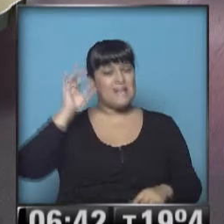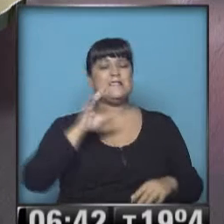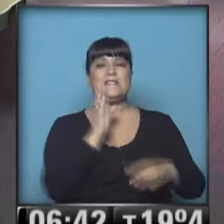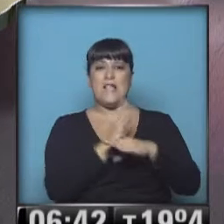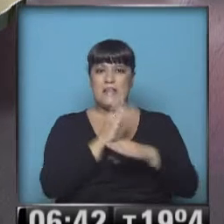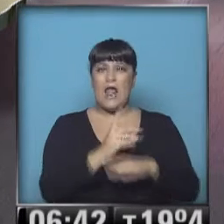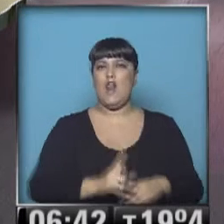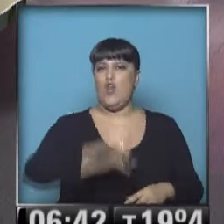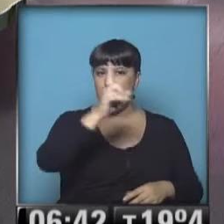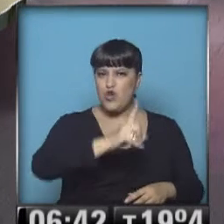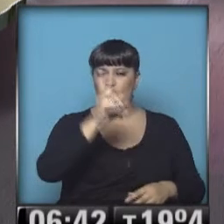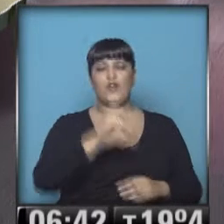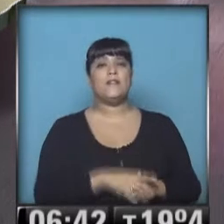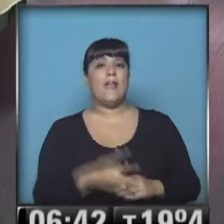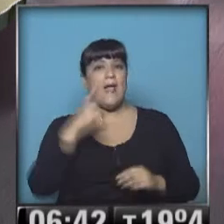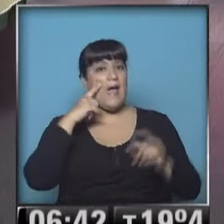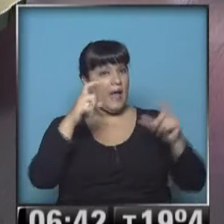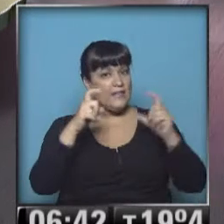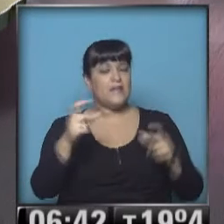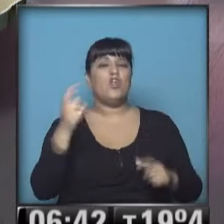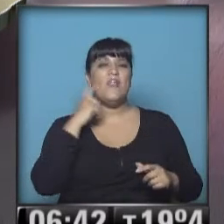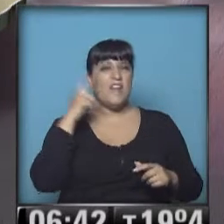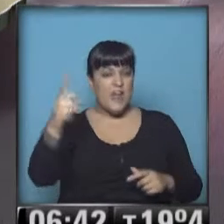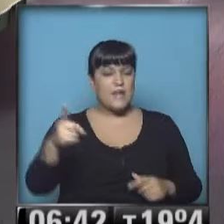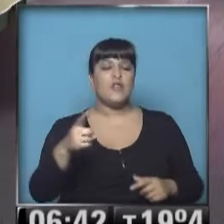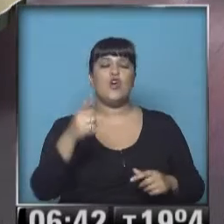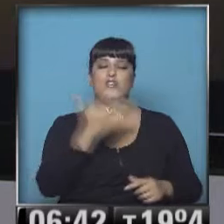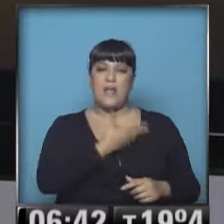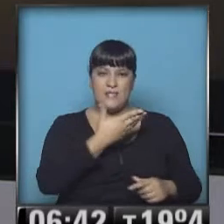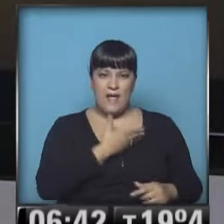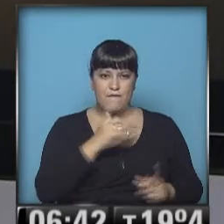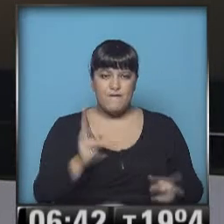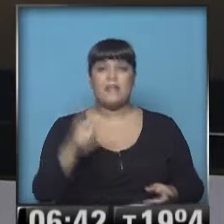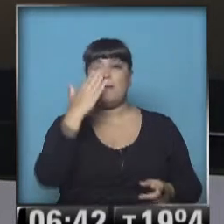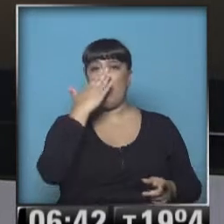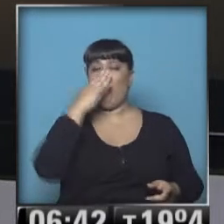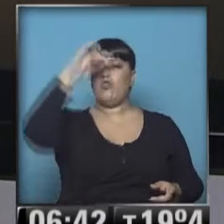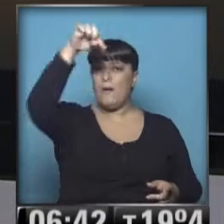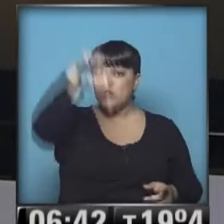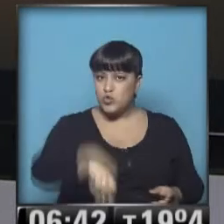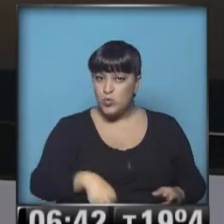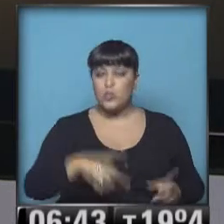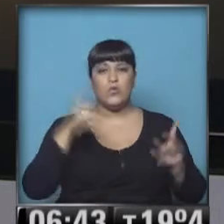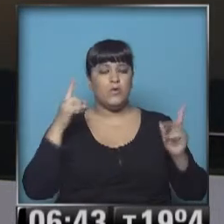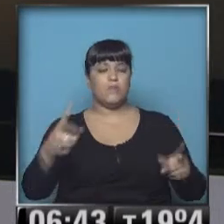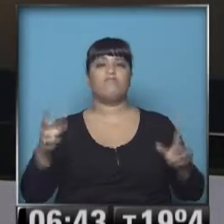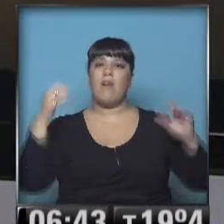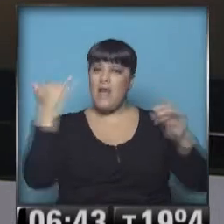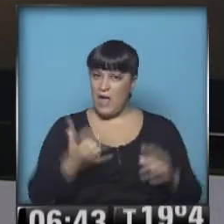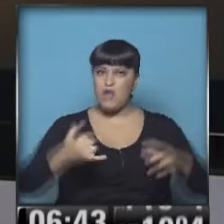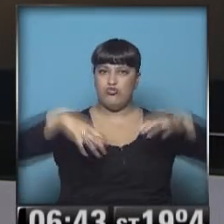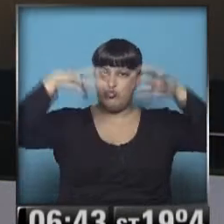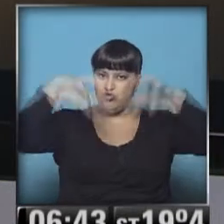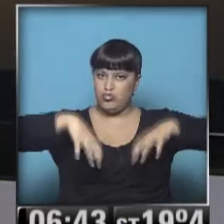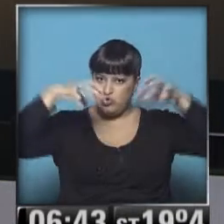central, norte, atentos entrerrianos, Santa Fe, muy en el sur de Córdoba. Alerta